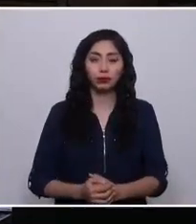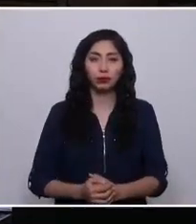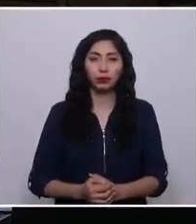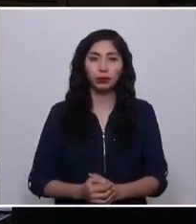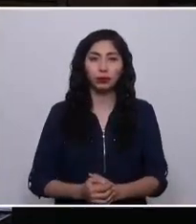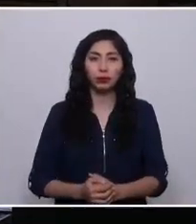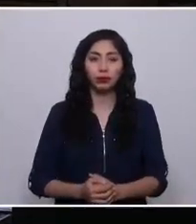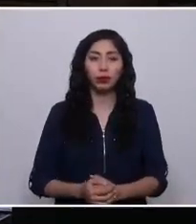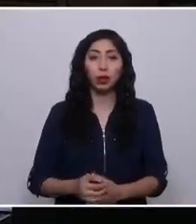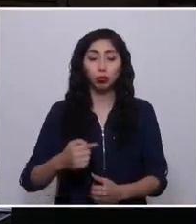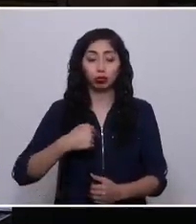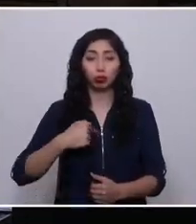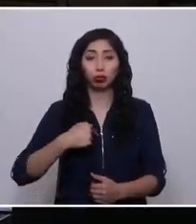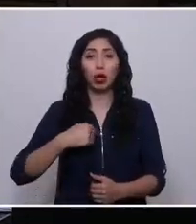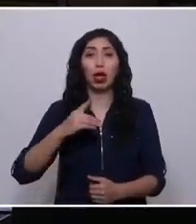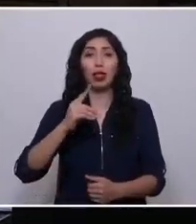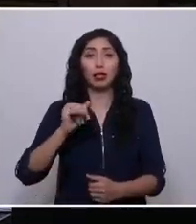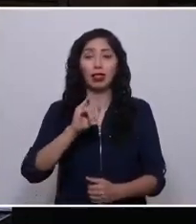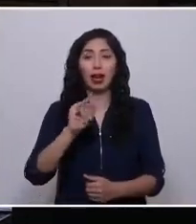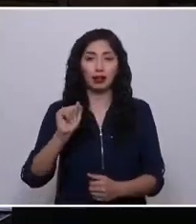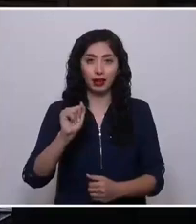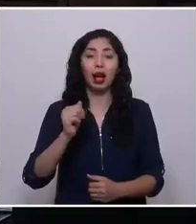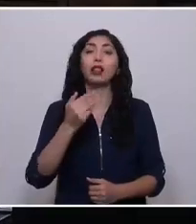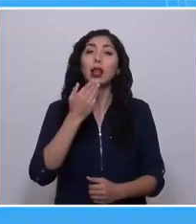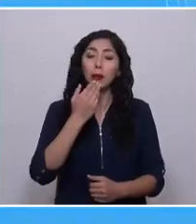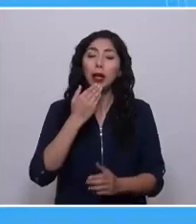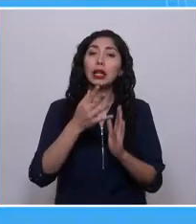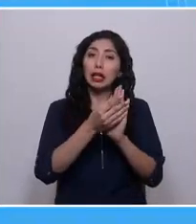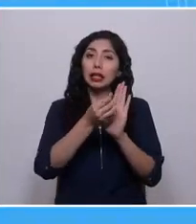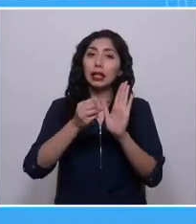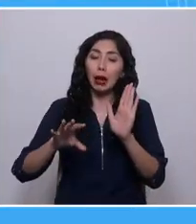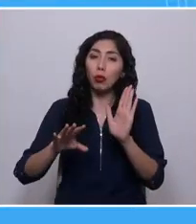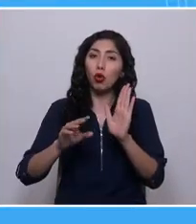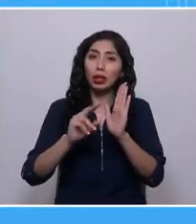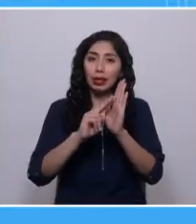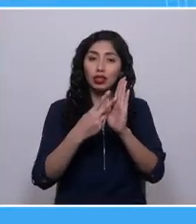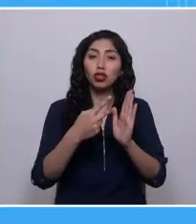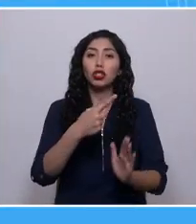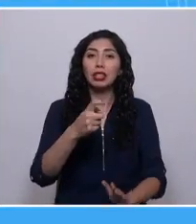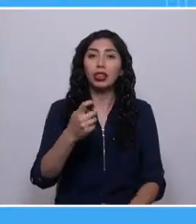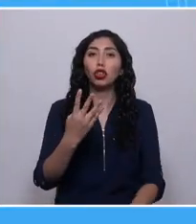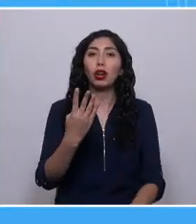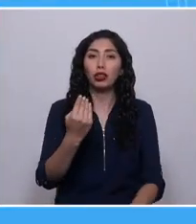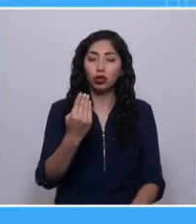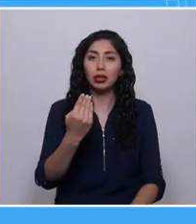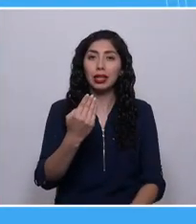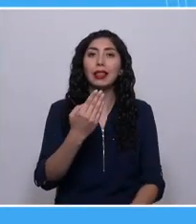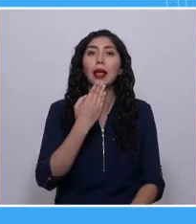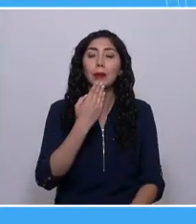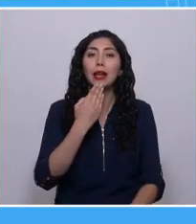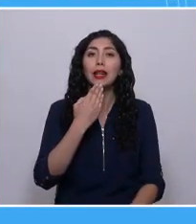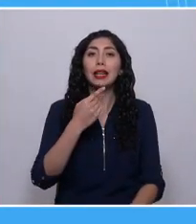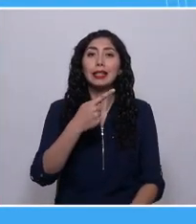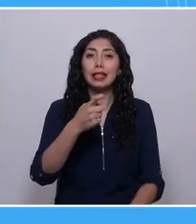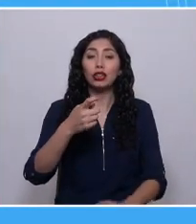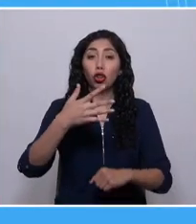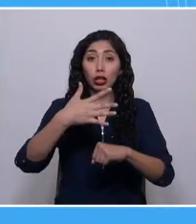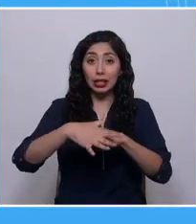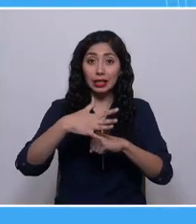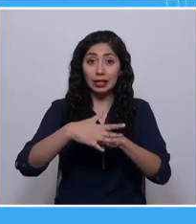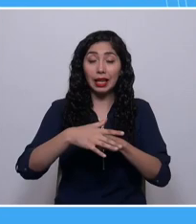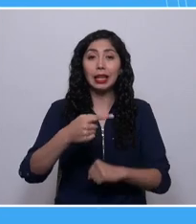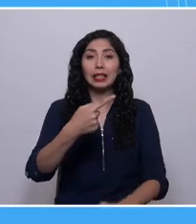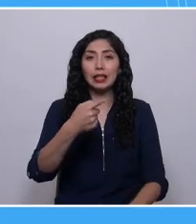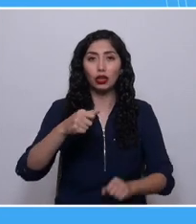Secretario, acá Mauricio Daza, vamos a retirar la indicación 114 y además la indicación 115 y